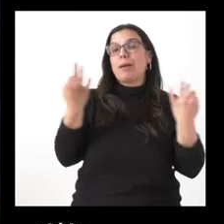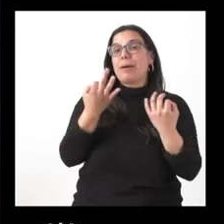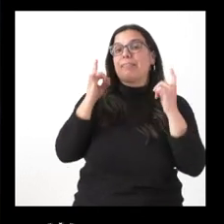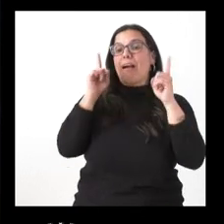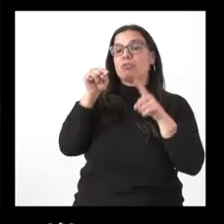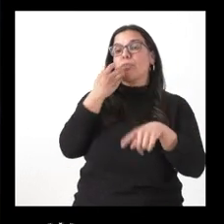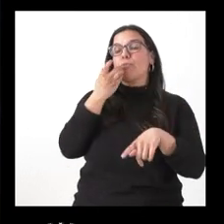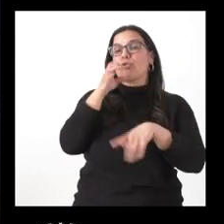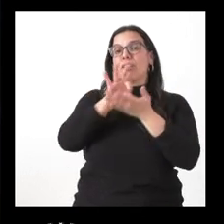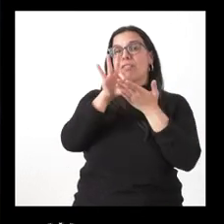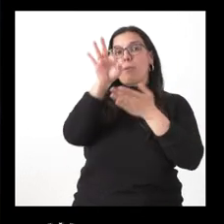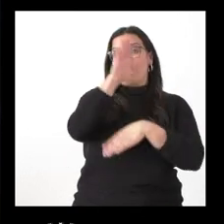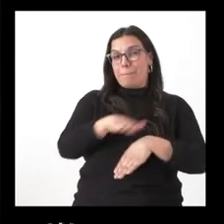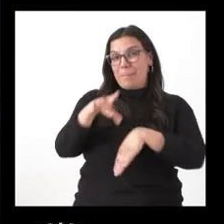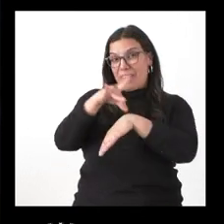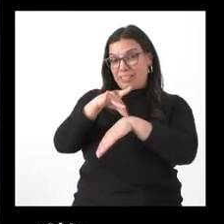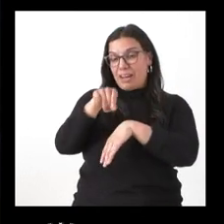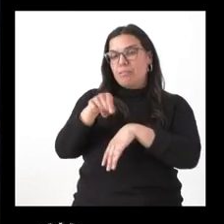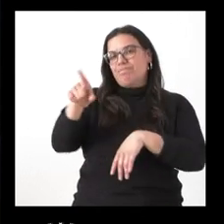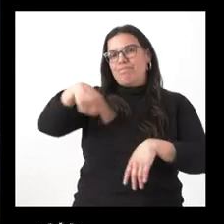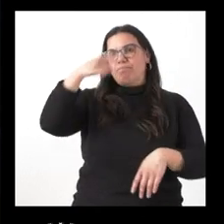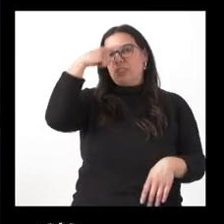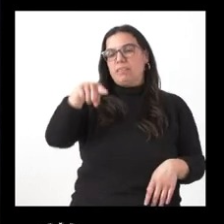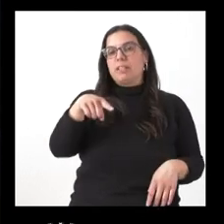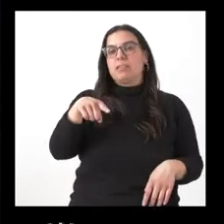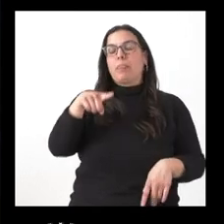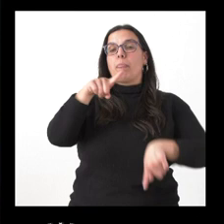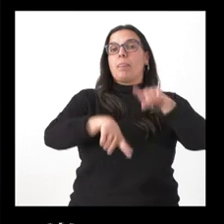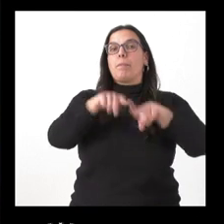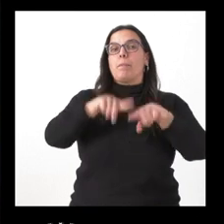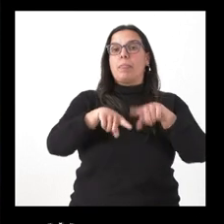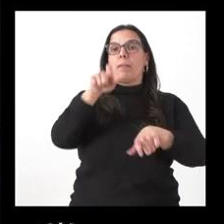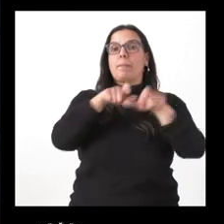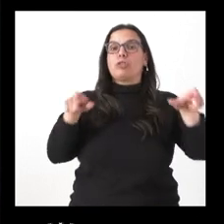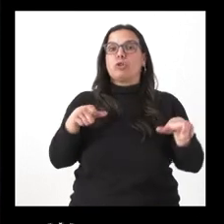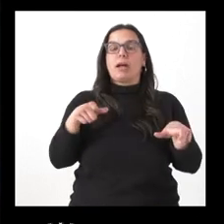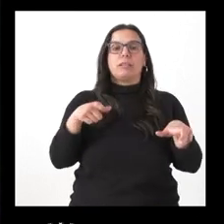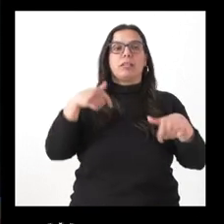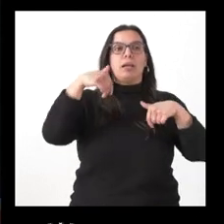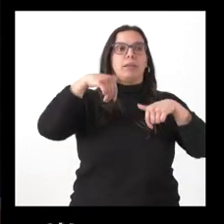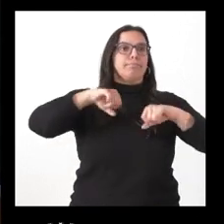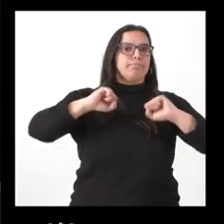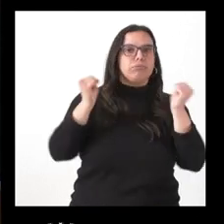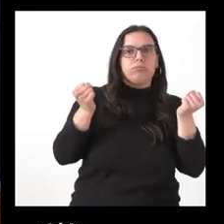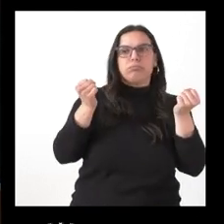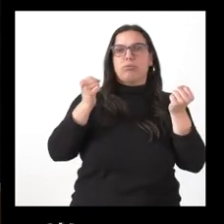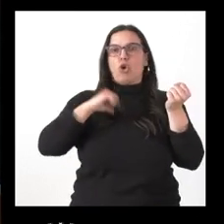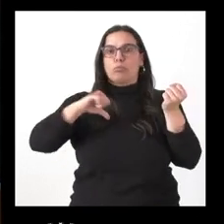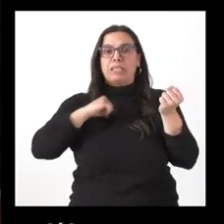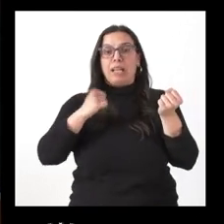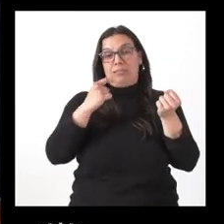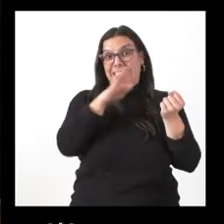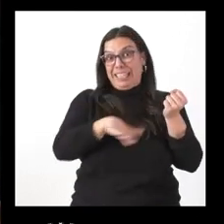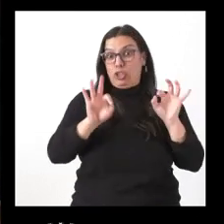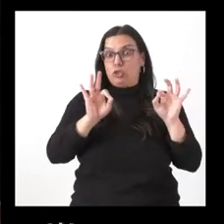un servicio como el de pediatría Pues que ustedes saben que en función de las personas que están allí ingresadas con niños Pues hay determinadas